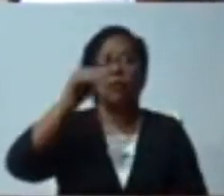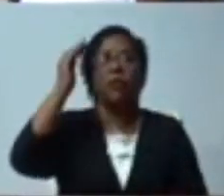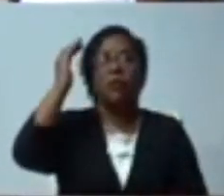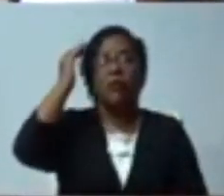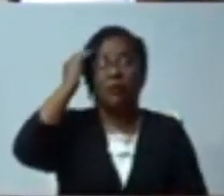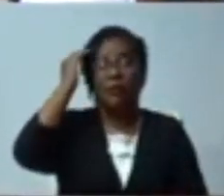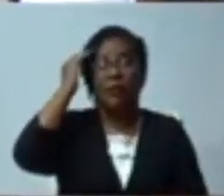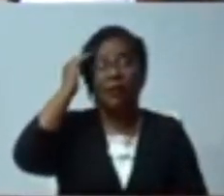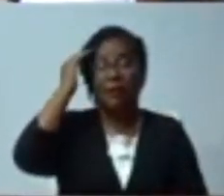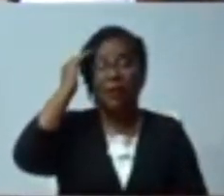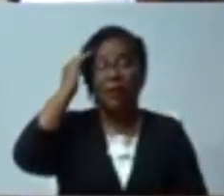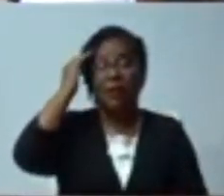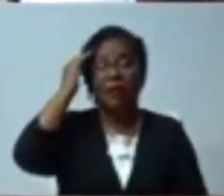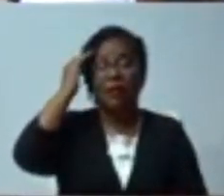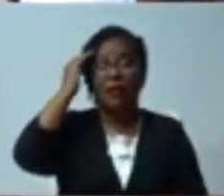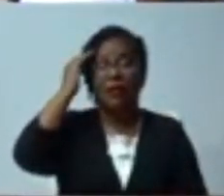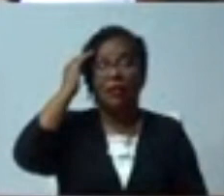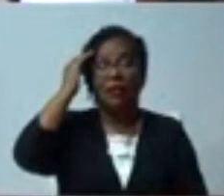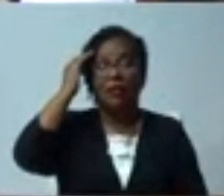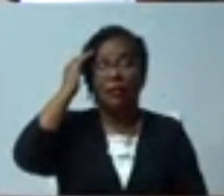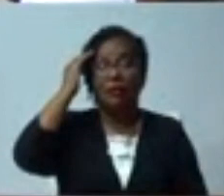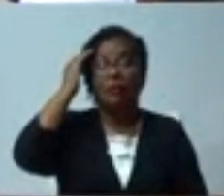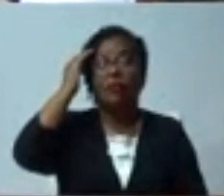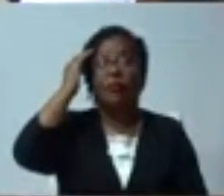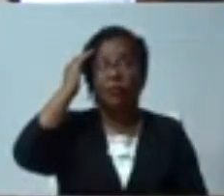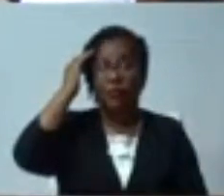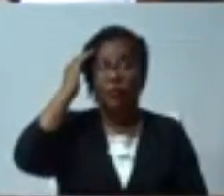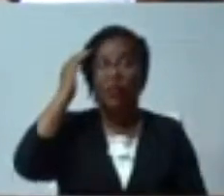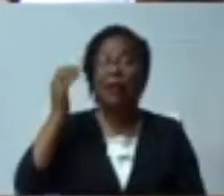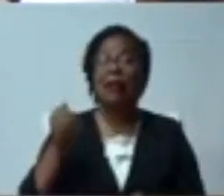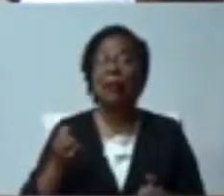hay sectores de la vida